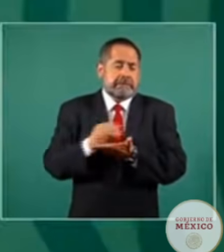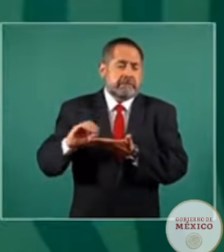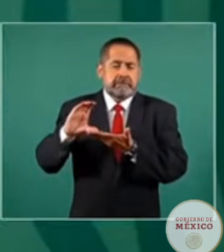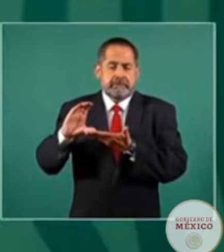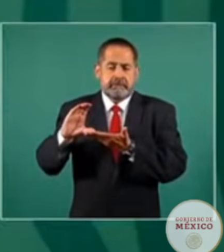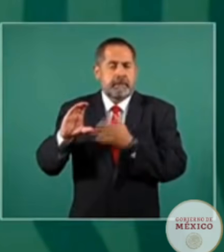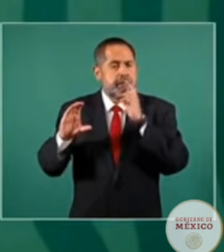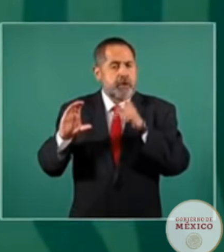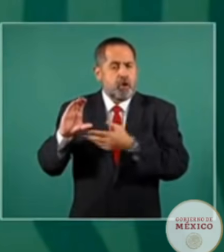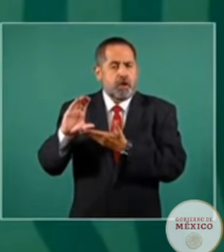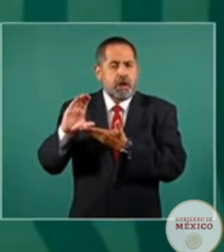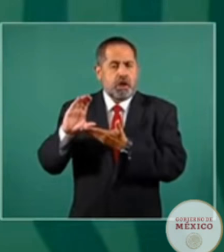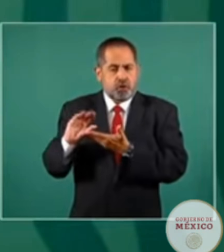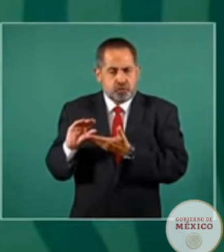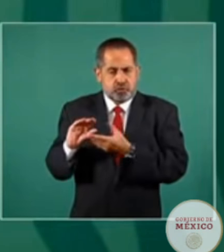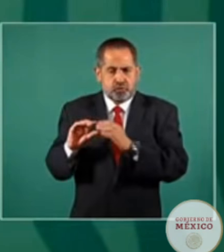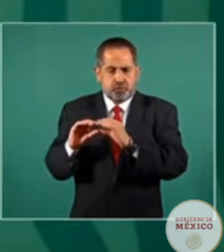ahorren.